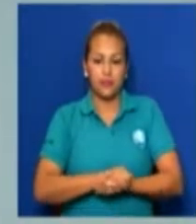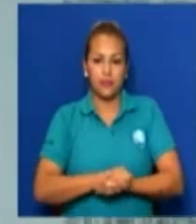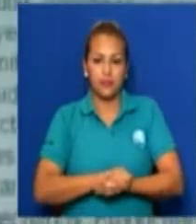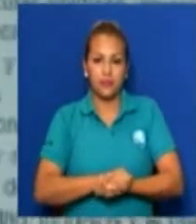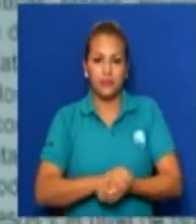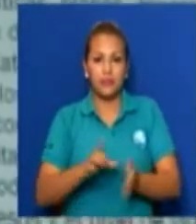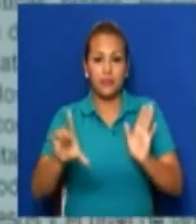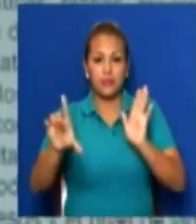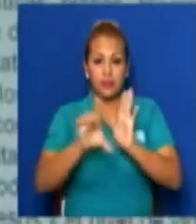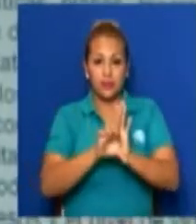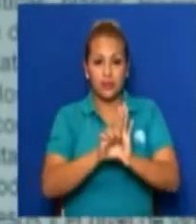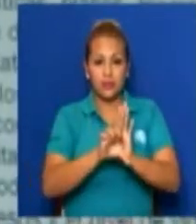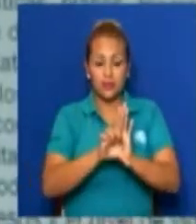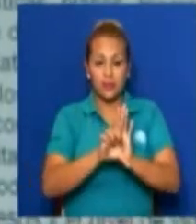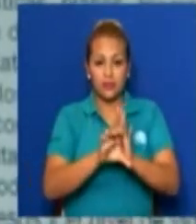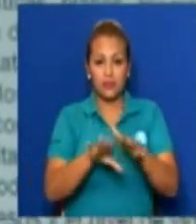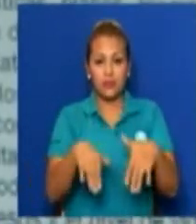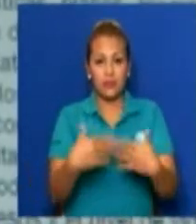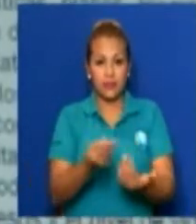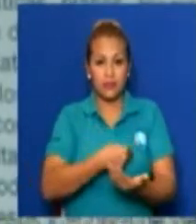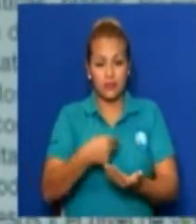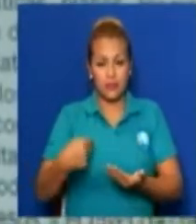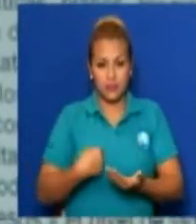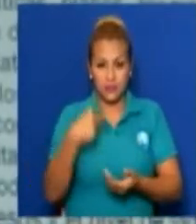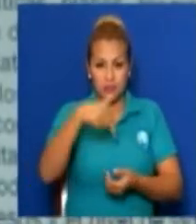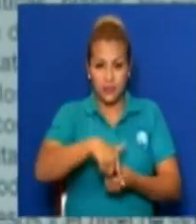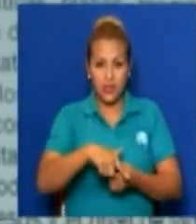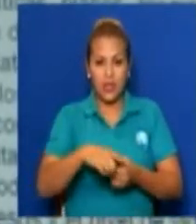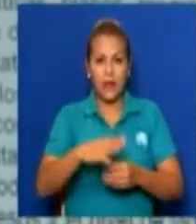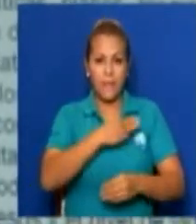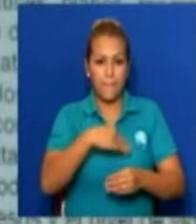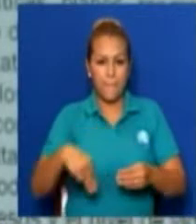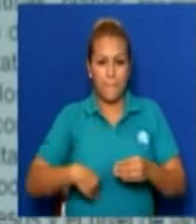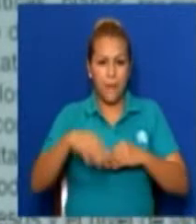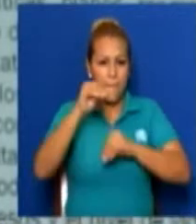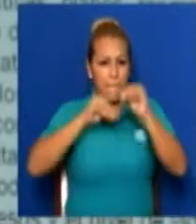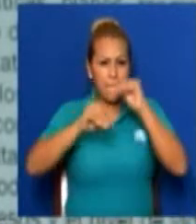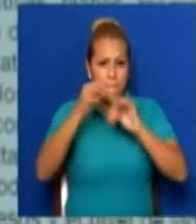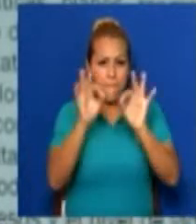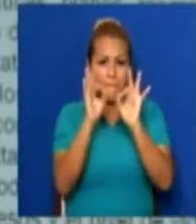La ley que crea el Ministerio de Economía Familiar